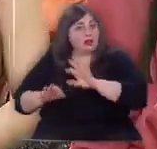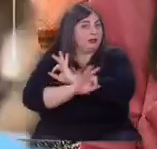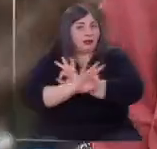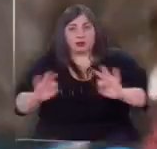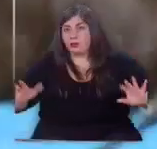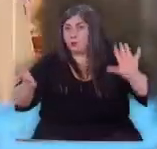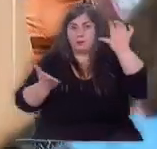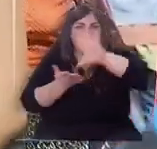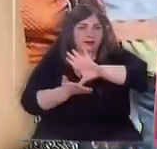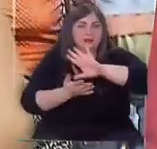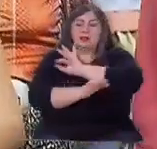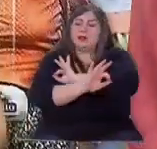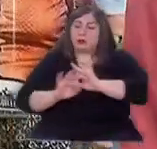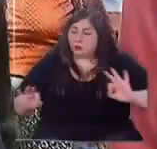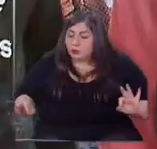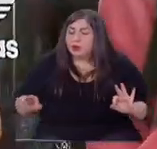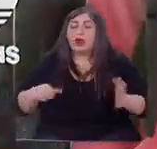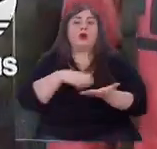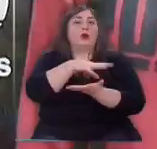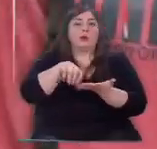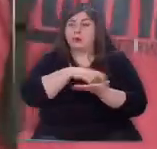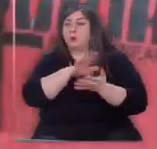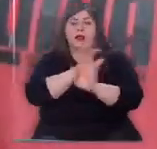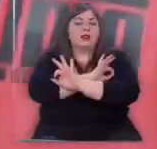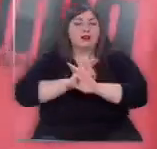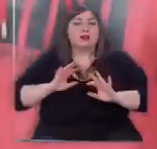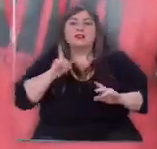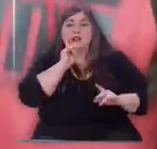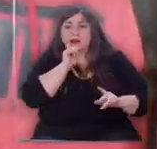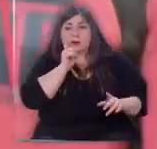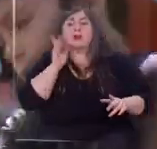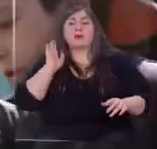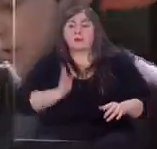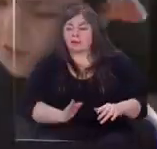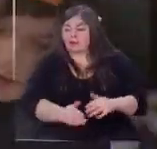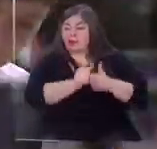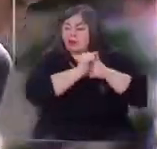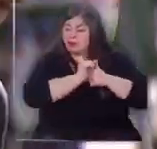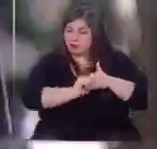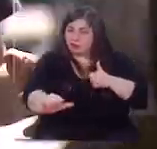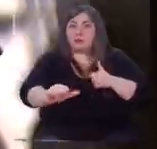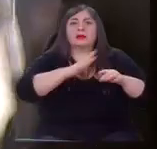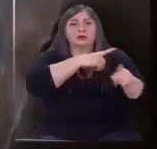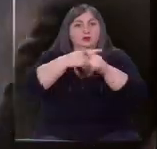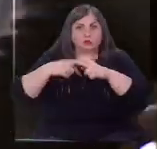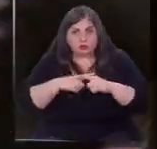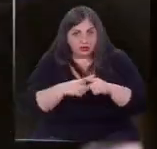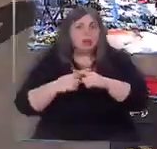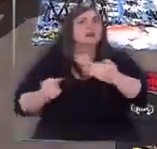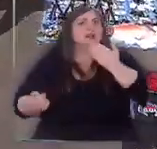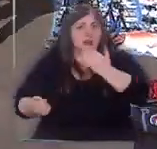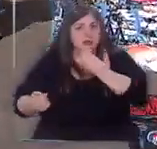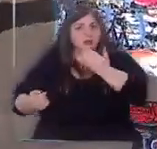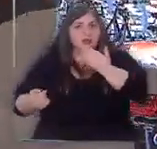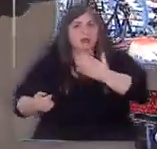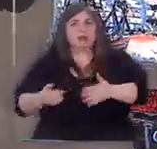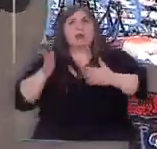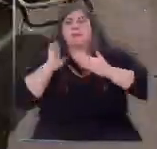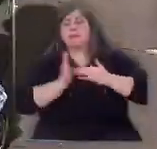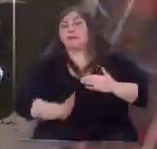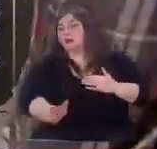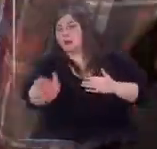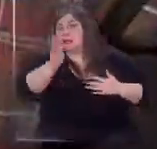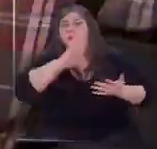ningún país, en ninguna comuna, tenemos que mantener el distanciamiento social y tenemos que